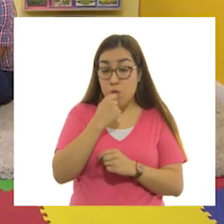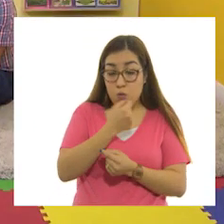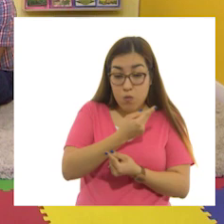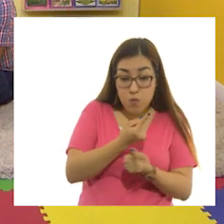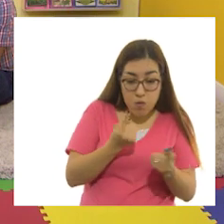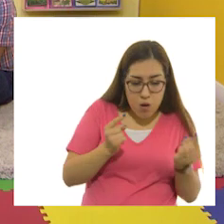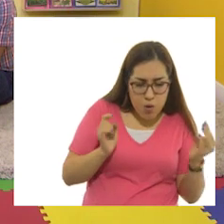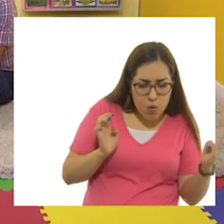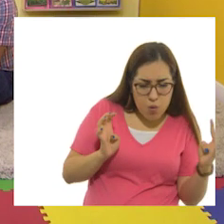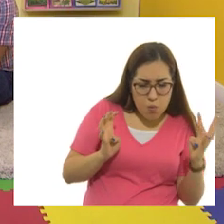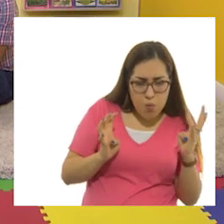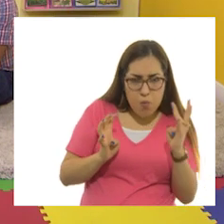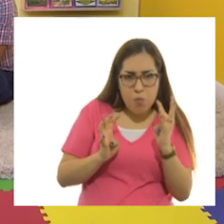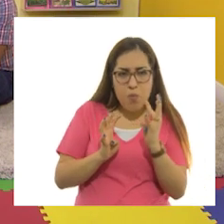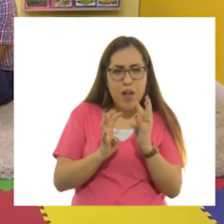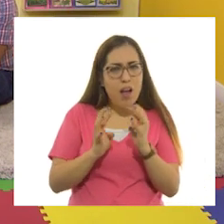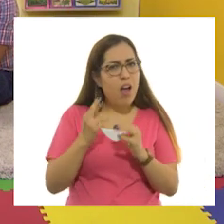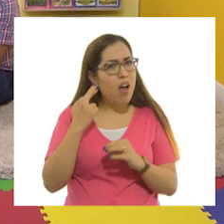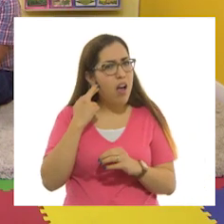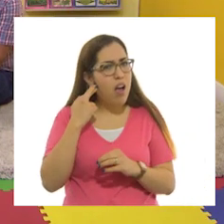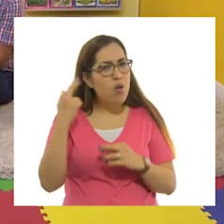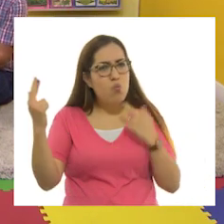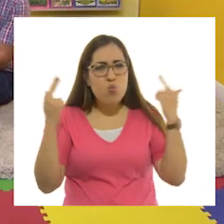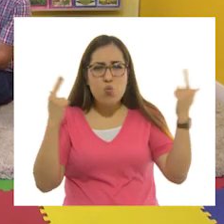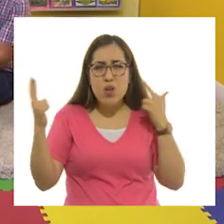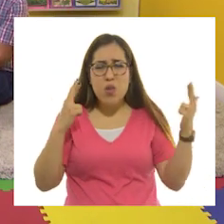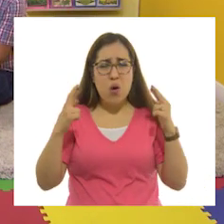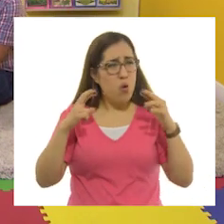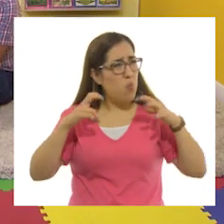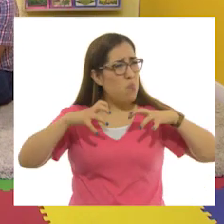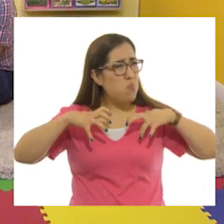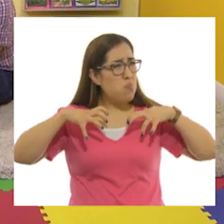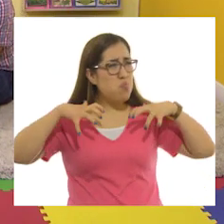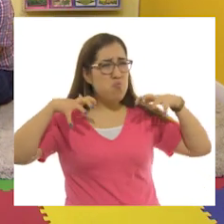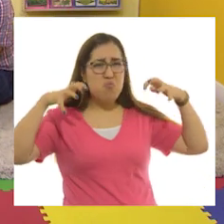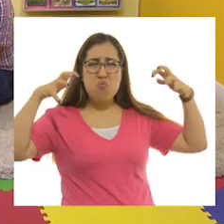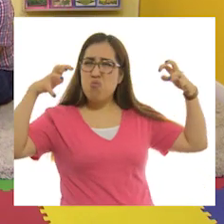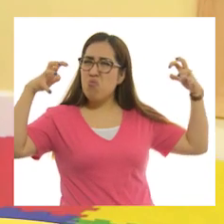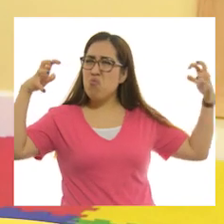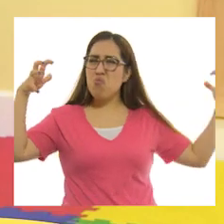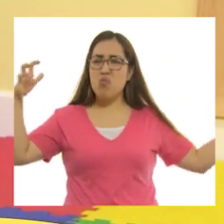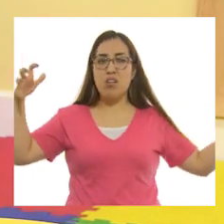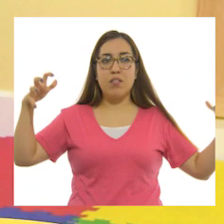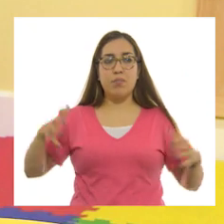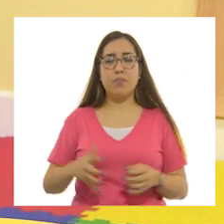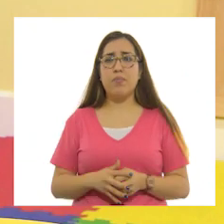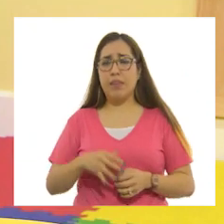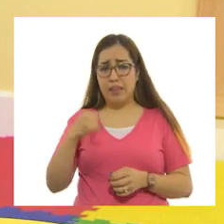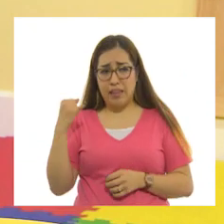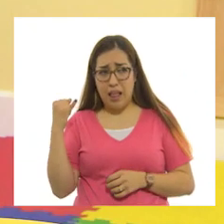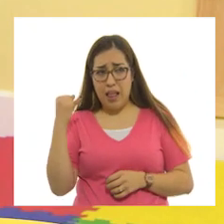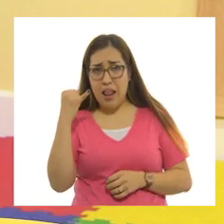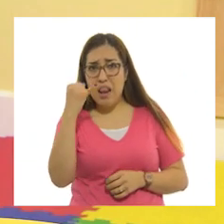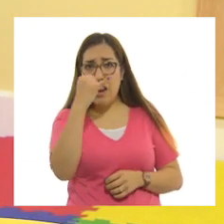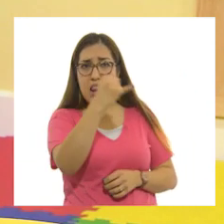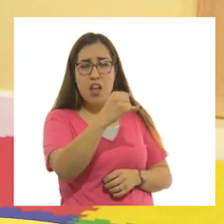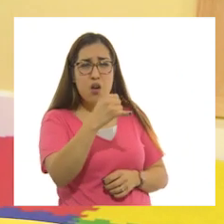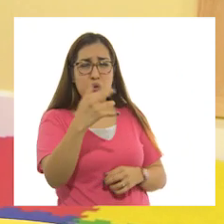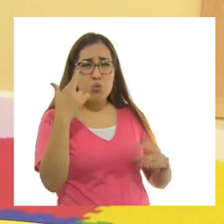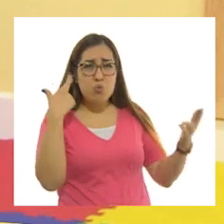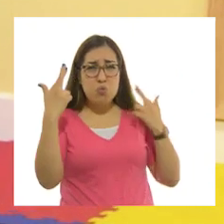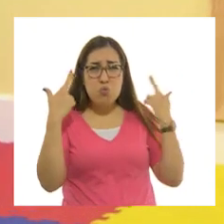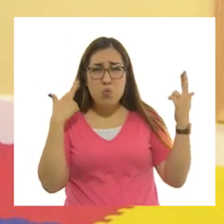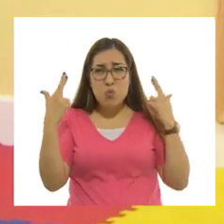soltó un aullido tan fuerte que despertó al lagarto quién rechinó sus dientes desde lejos el bramido del jaguar